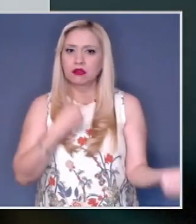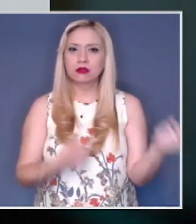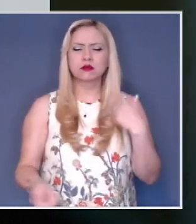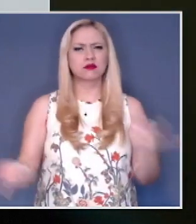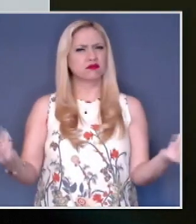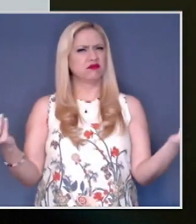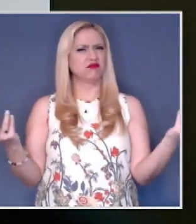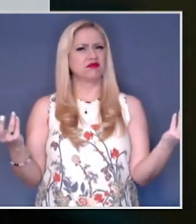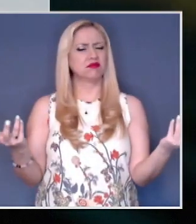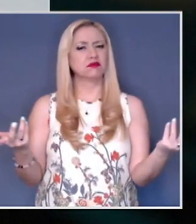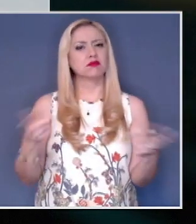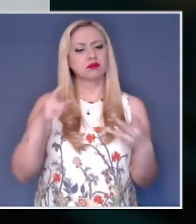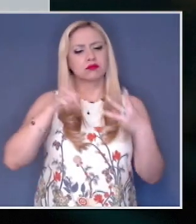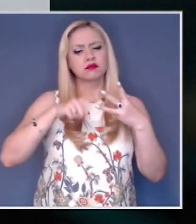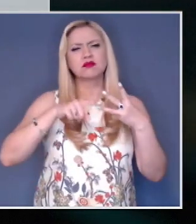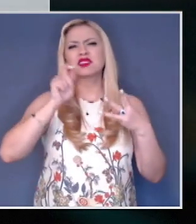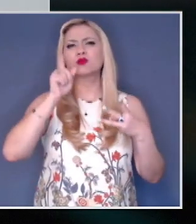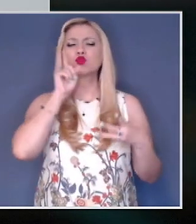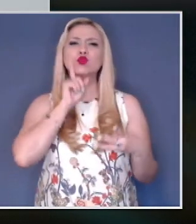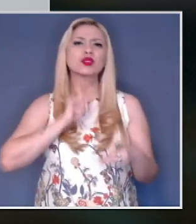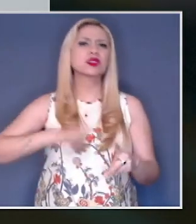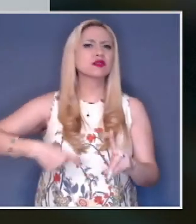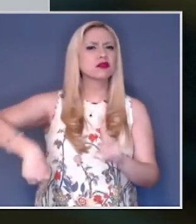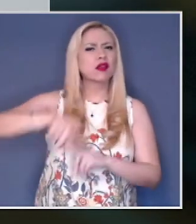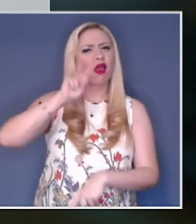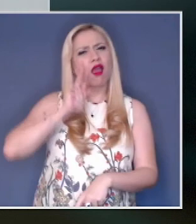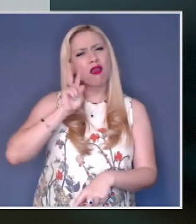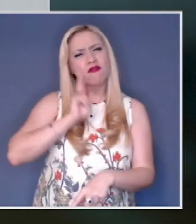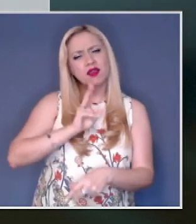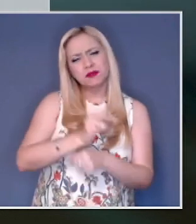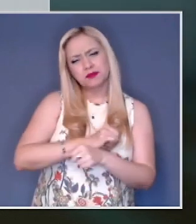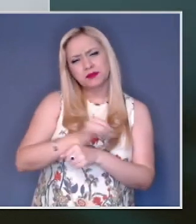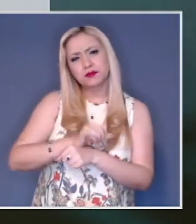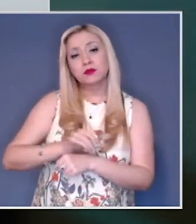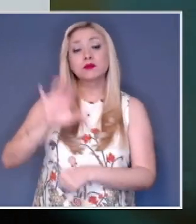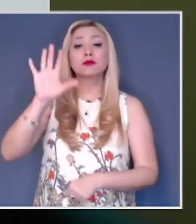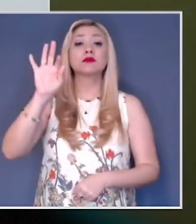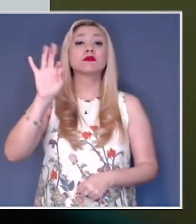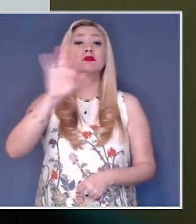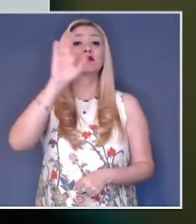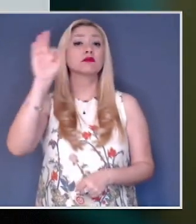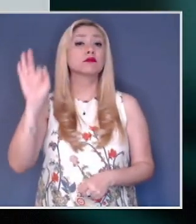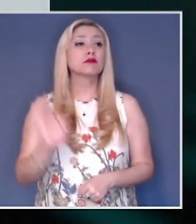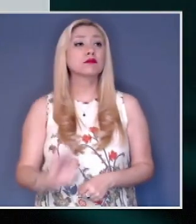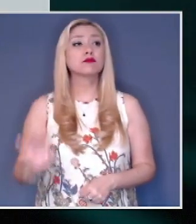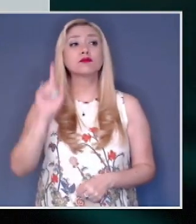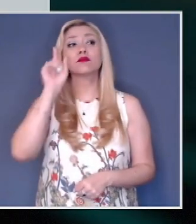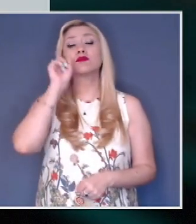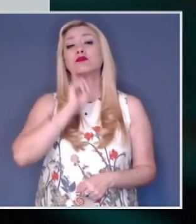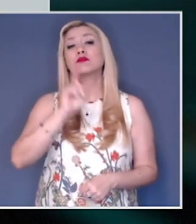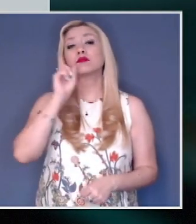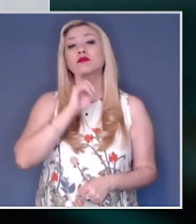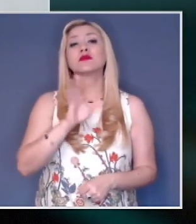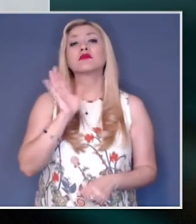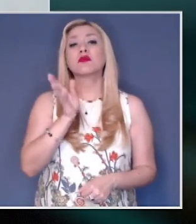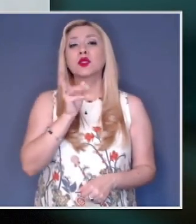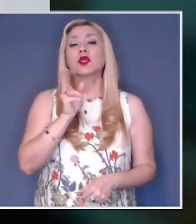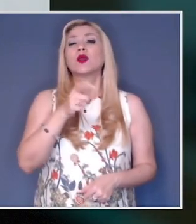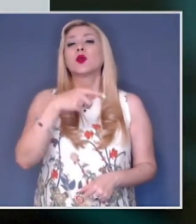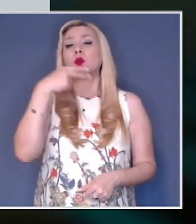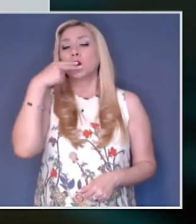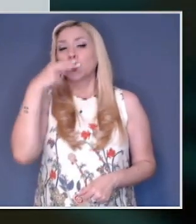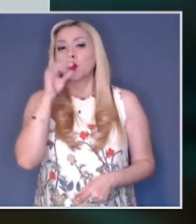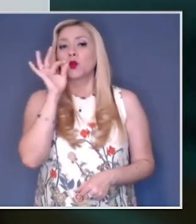encuentra centrada en las mujeres, quienes representan más del 40% de las personas que consumen drogas sintéticas con fines no